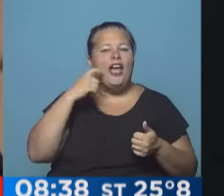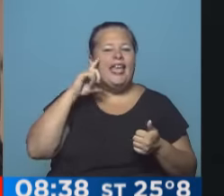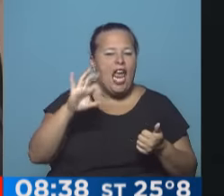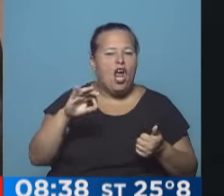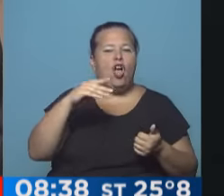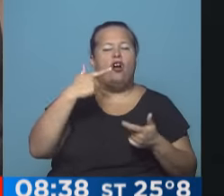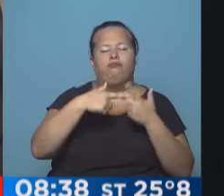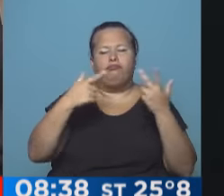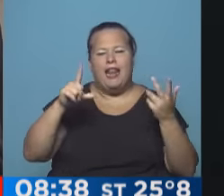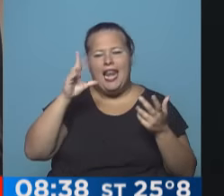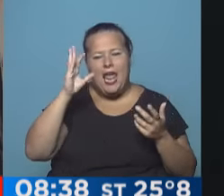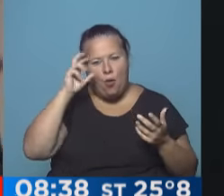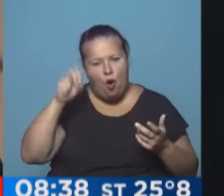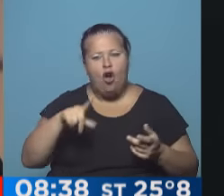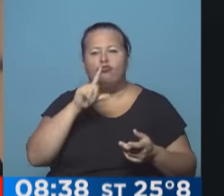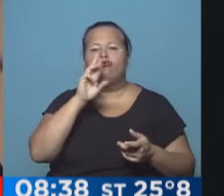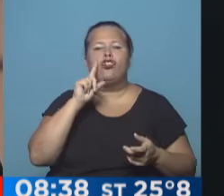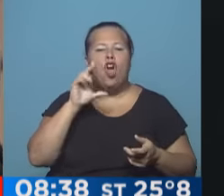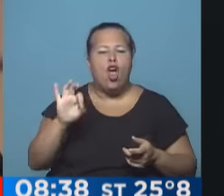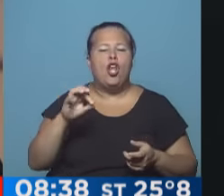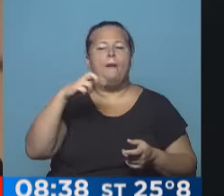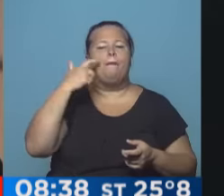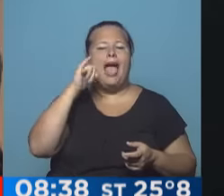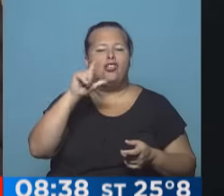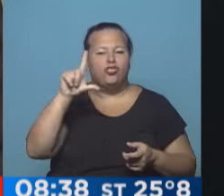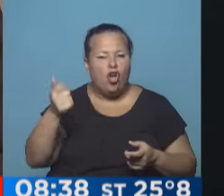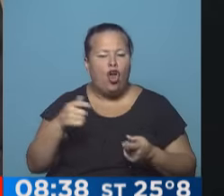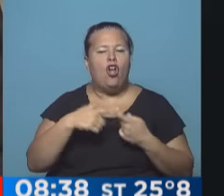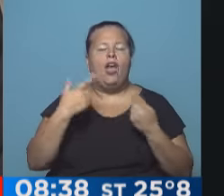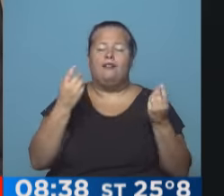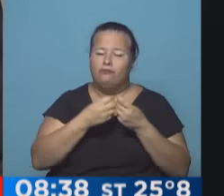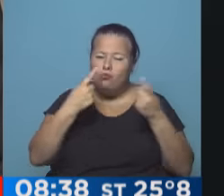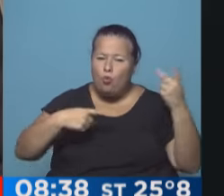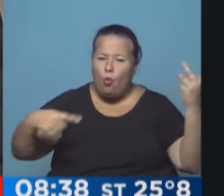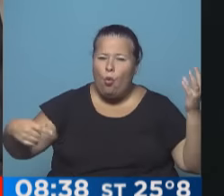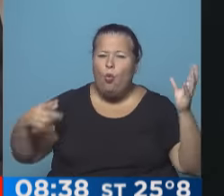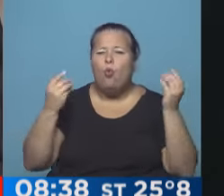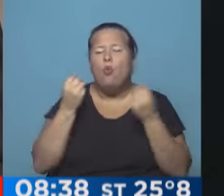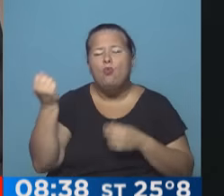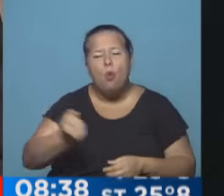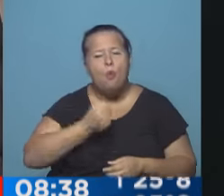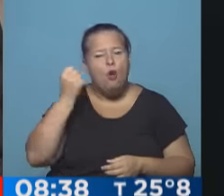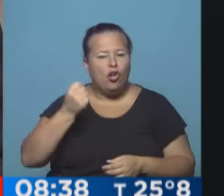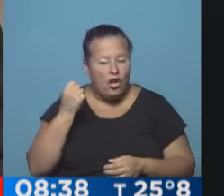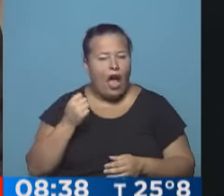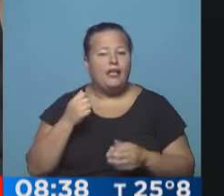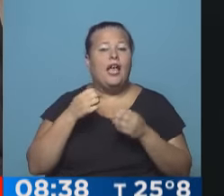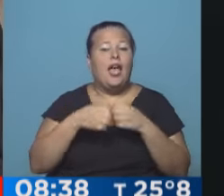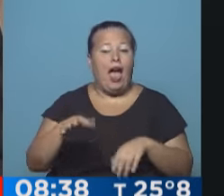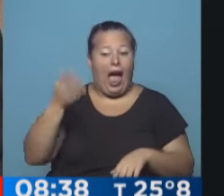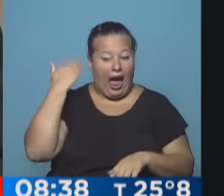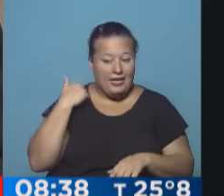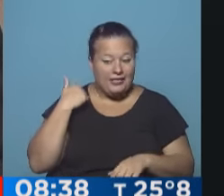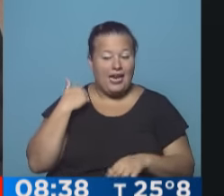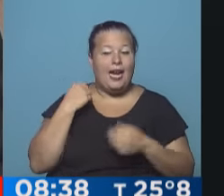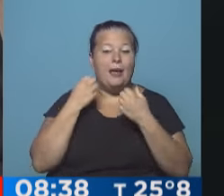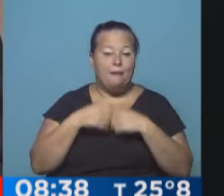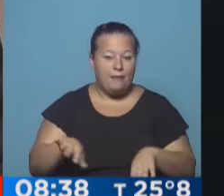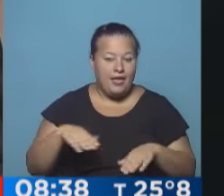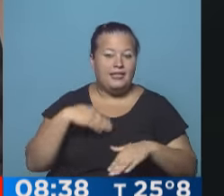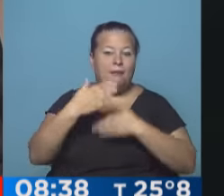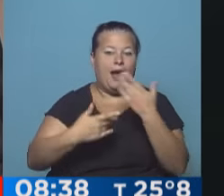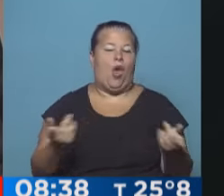Mateos, David Lebón, Troilo, Astor Piazzolla, Leopoldo Federico. Realmente es un catálogo importantísimo y a partir de ayer comienza el